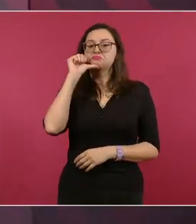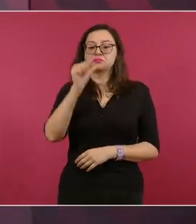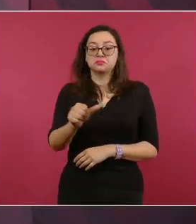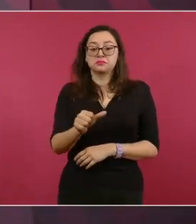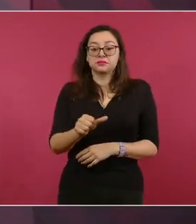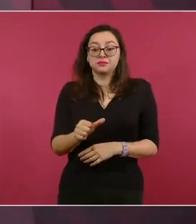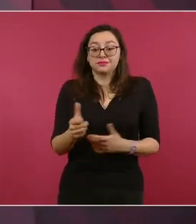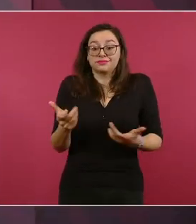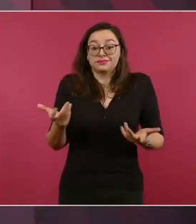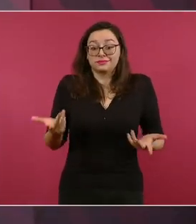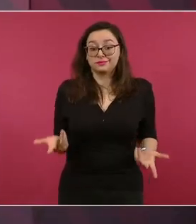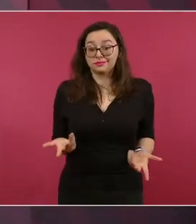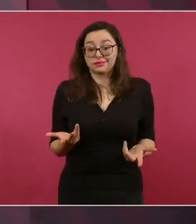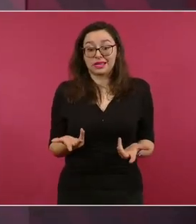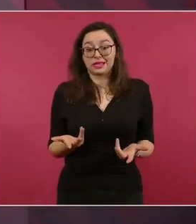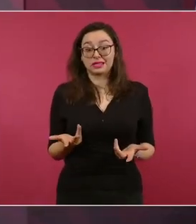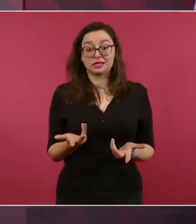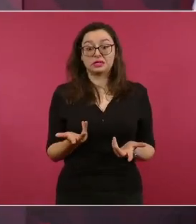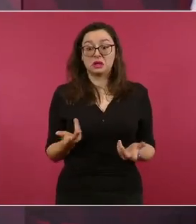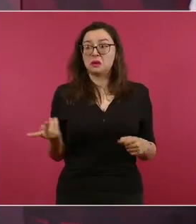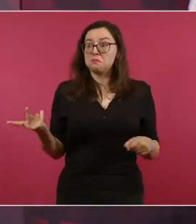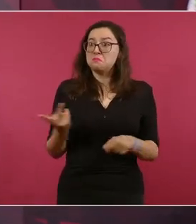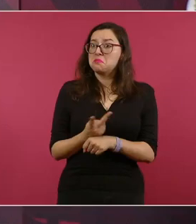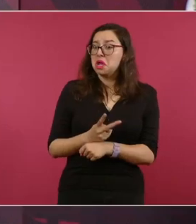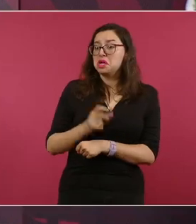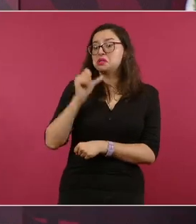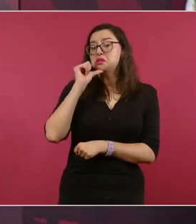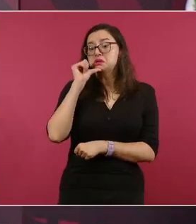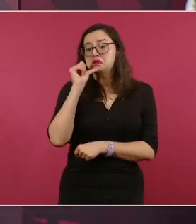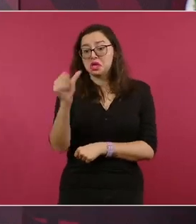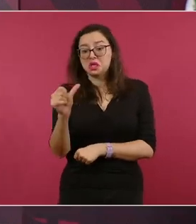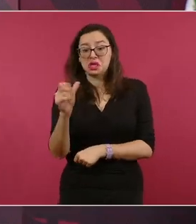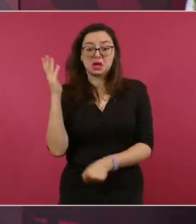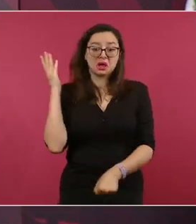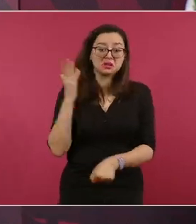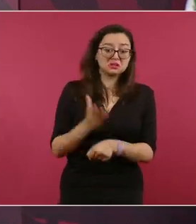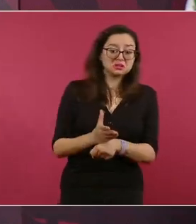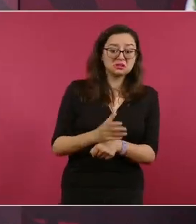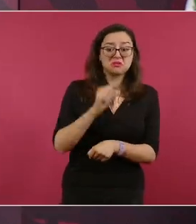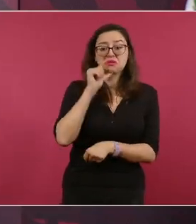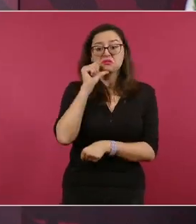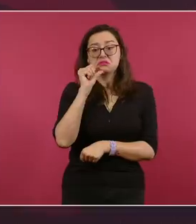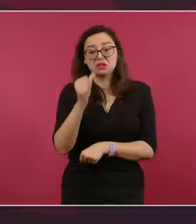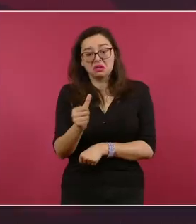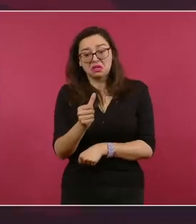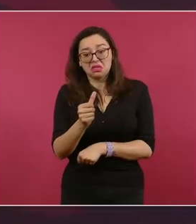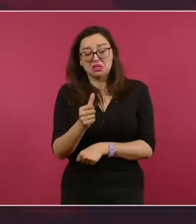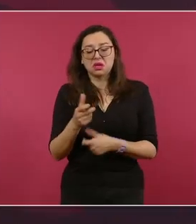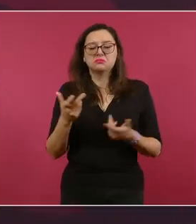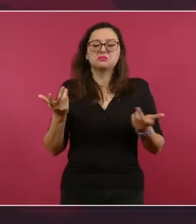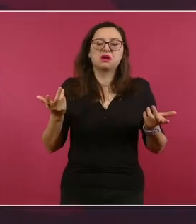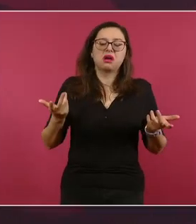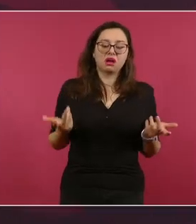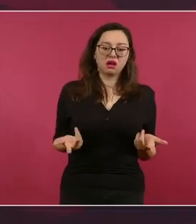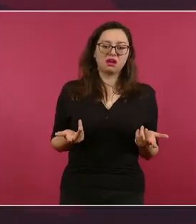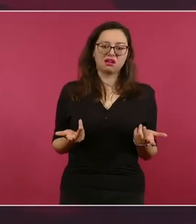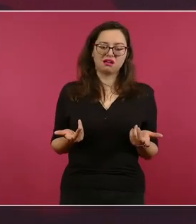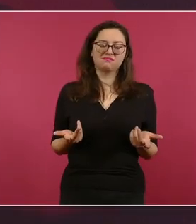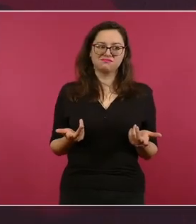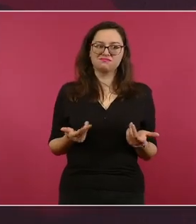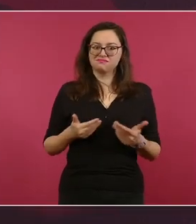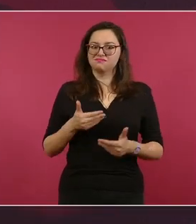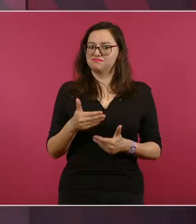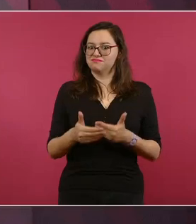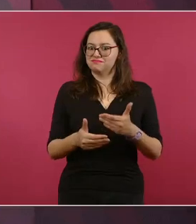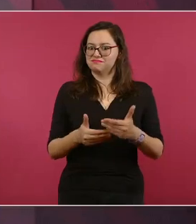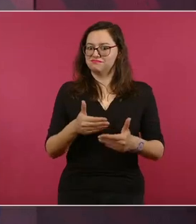seguimos con lo mismo. Nada más, como preguntaron, ¿cuánto tiempo va a llevar? Sí. Y